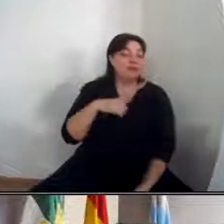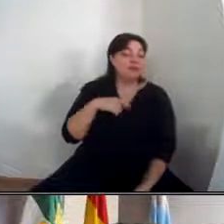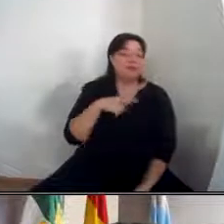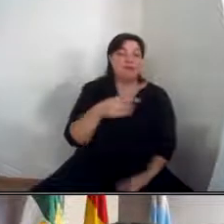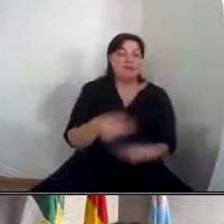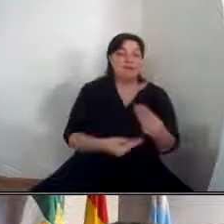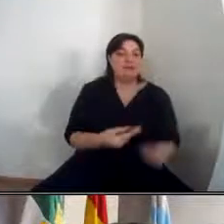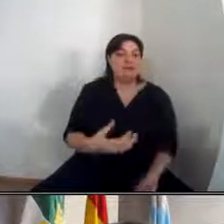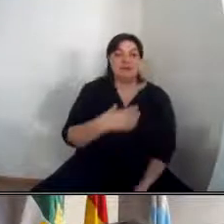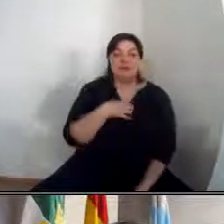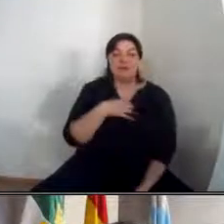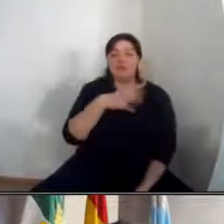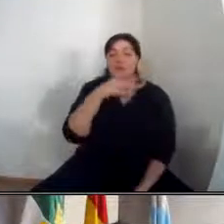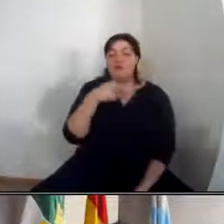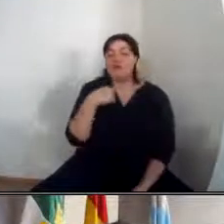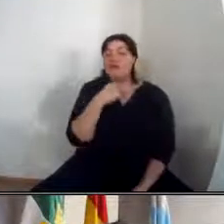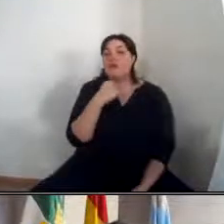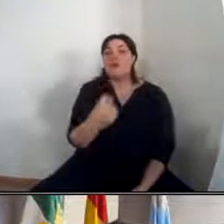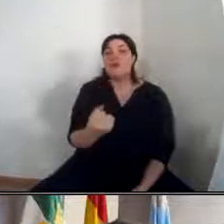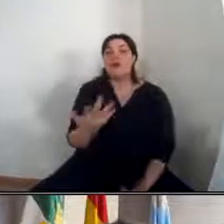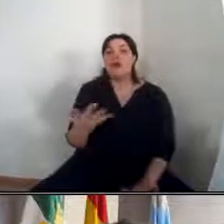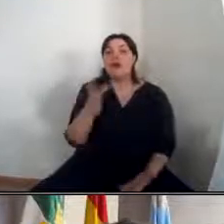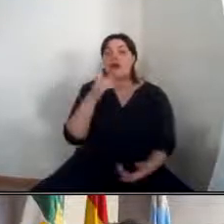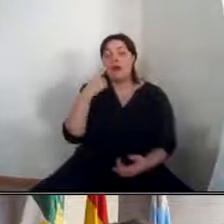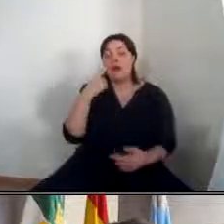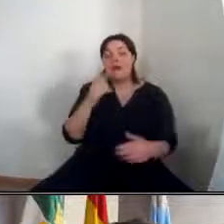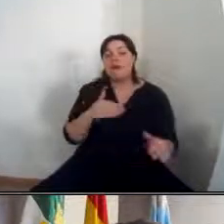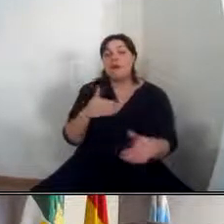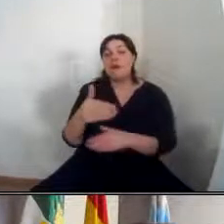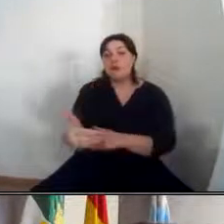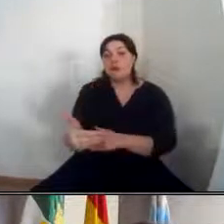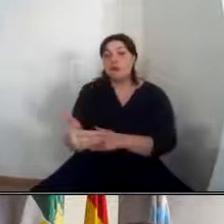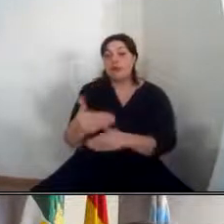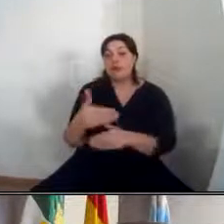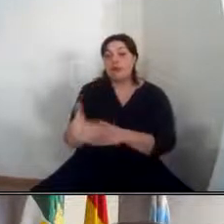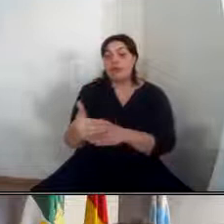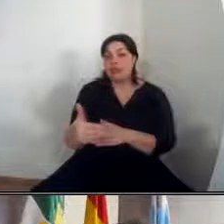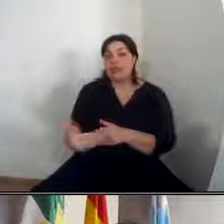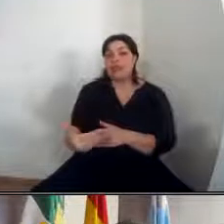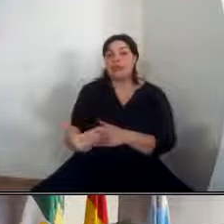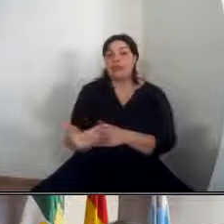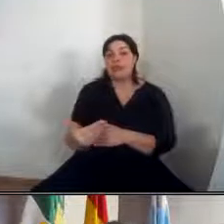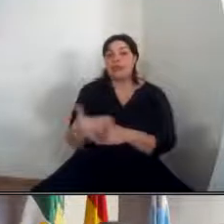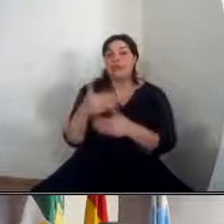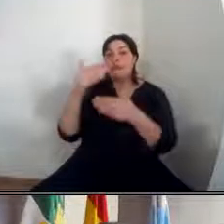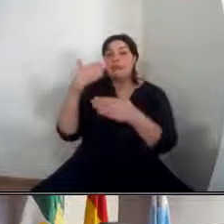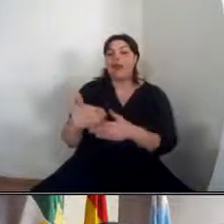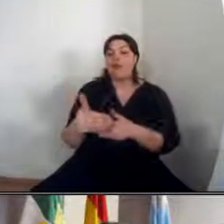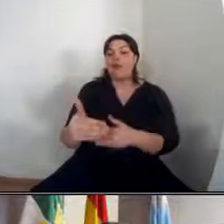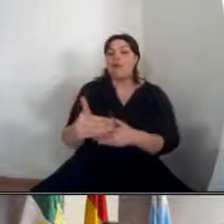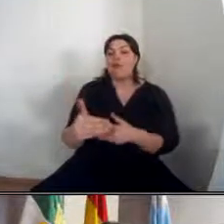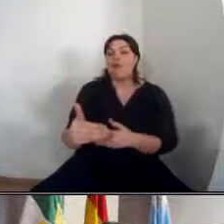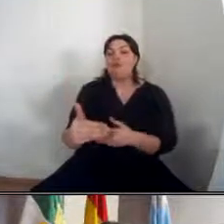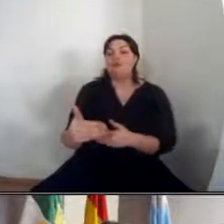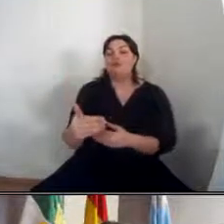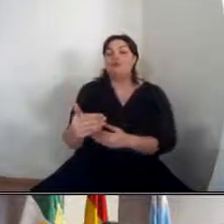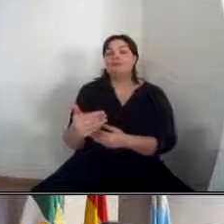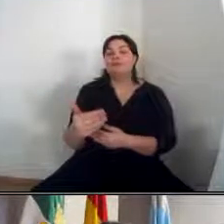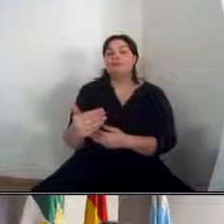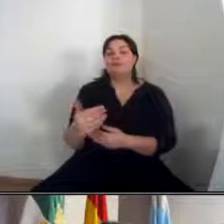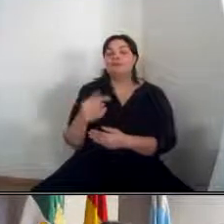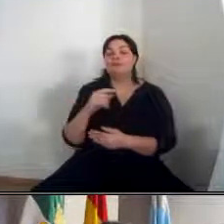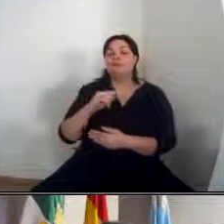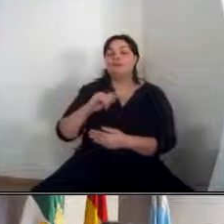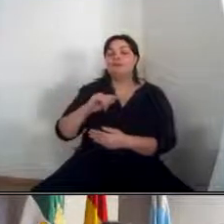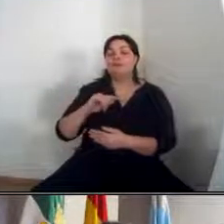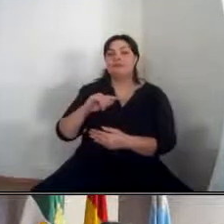abogo claramente porque en el futuro más próximo, en el próximo periodo, volvamos a poder entrar